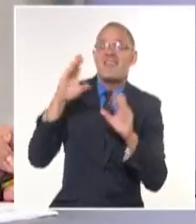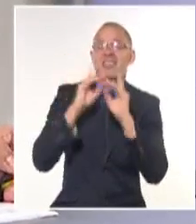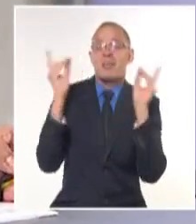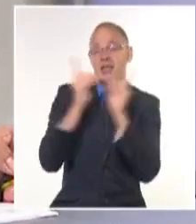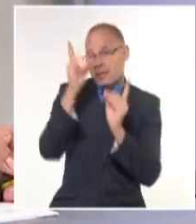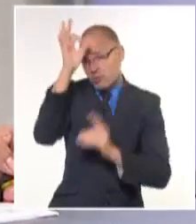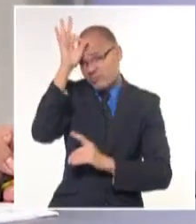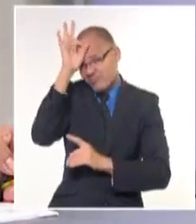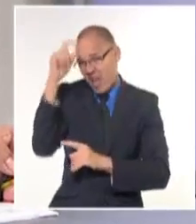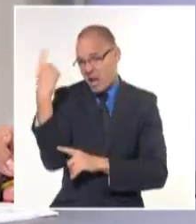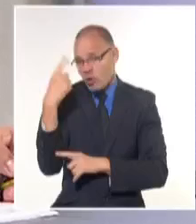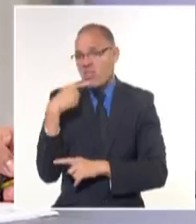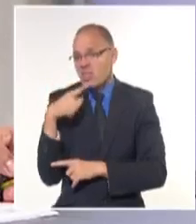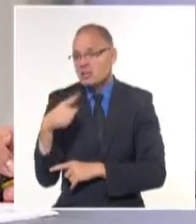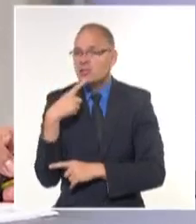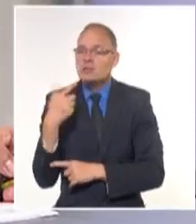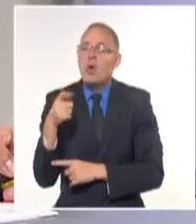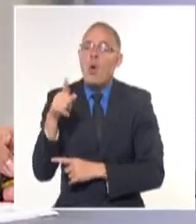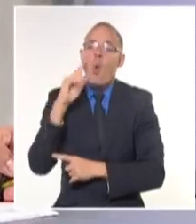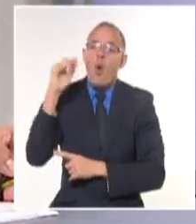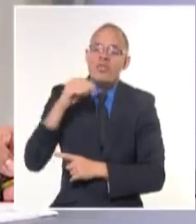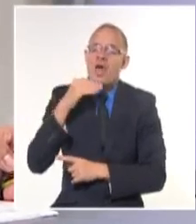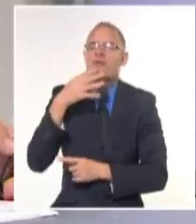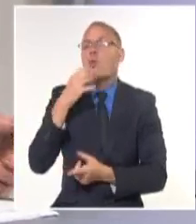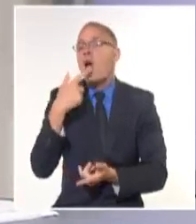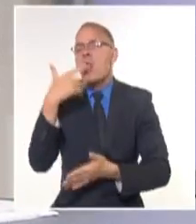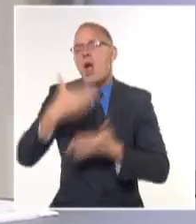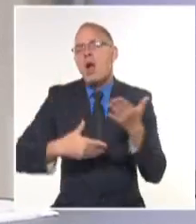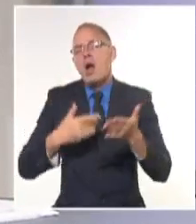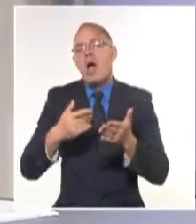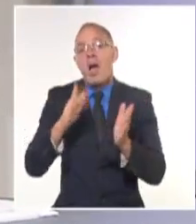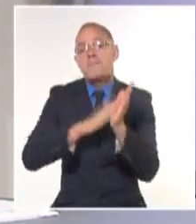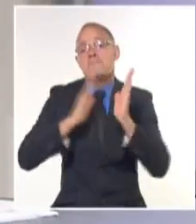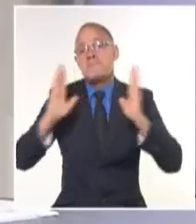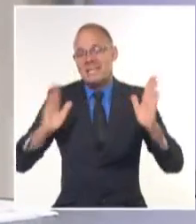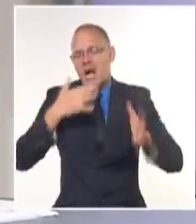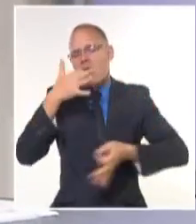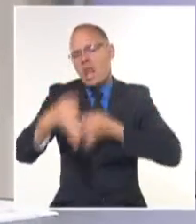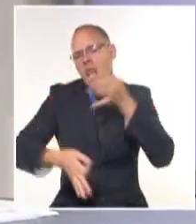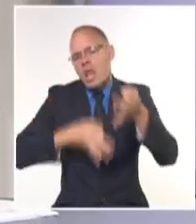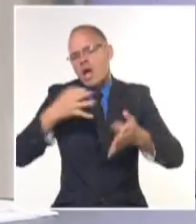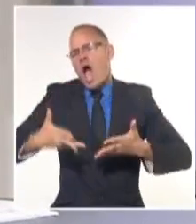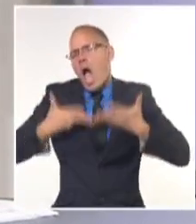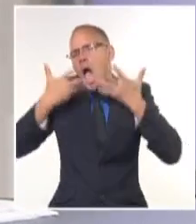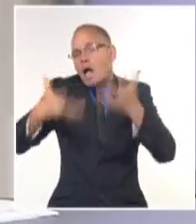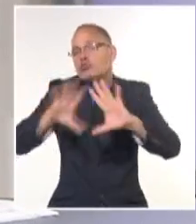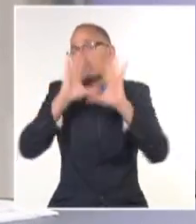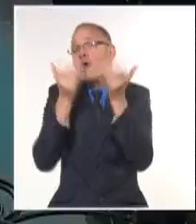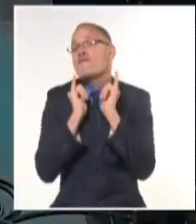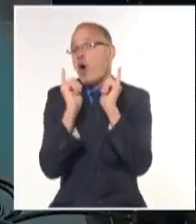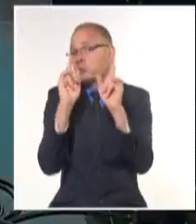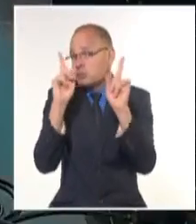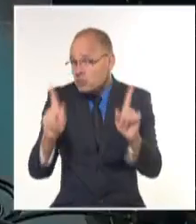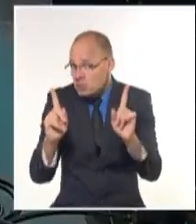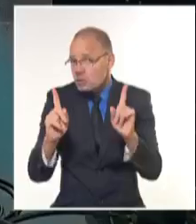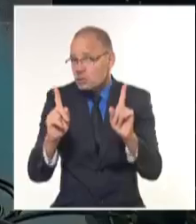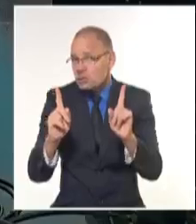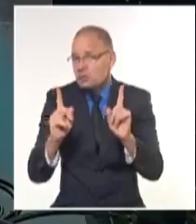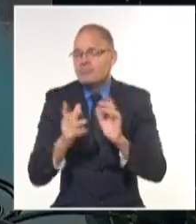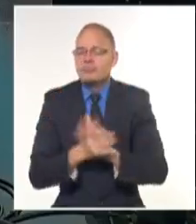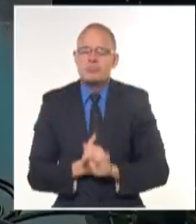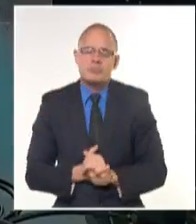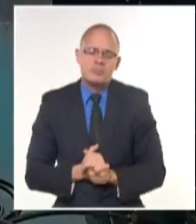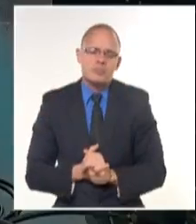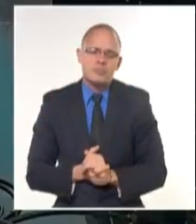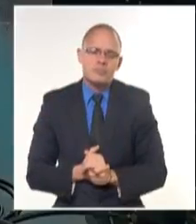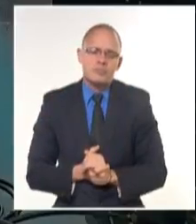jurídica que me parece fantástica, pero lo que no es fantástico es que todavía hay mucha gente sin rendir cuenta en Cuba. Humberto, sobre lo que planteabas ahorita, de todos